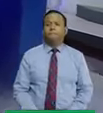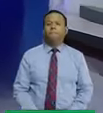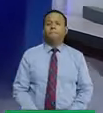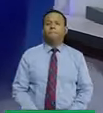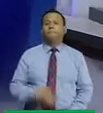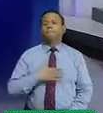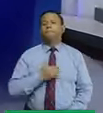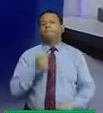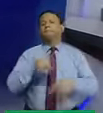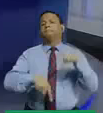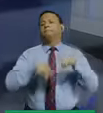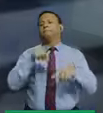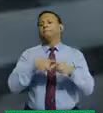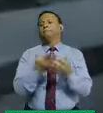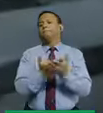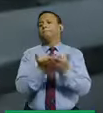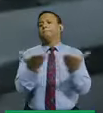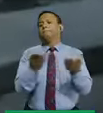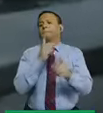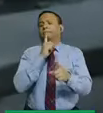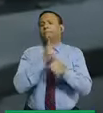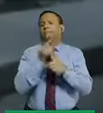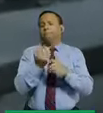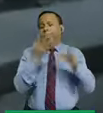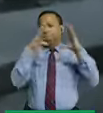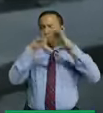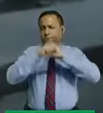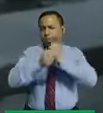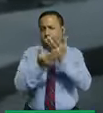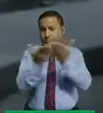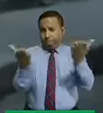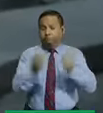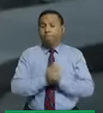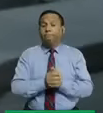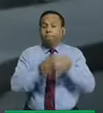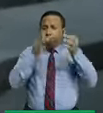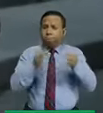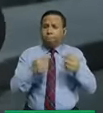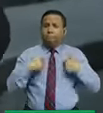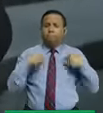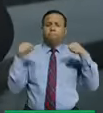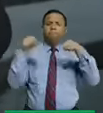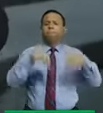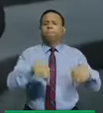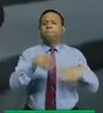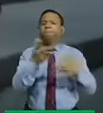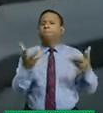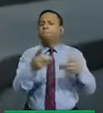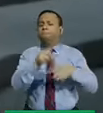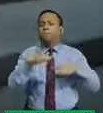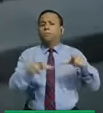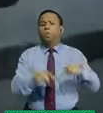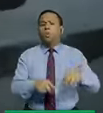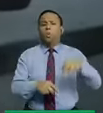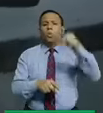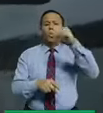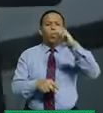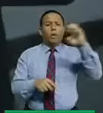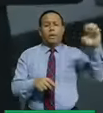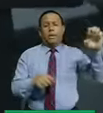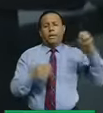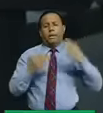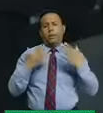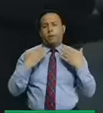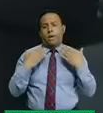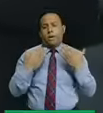Anali, amigos televidentes, excelente noche para todos ustedes. Efectivamente, estamos en estos instantes desde el noroeste en la ciudad de